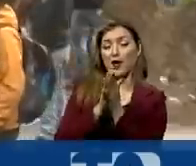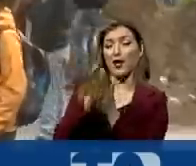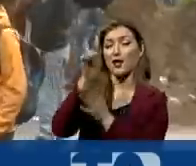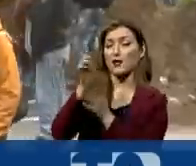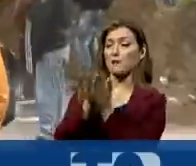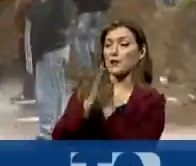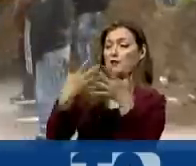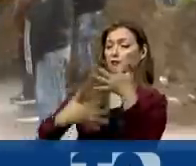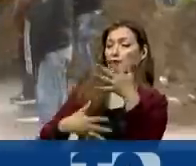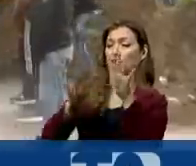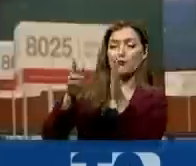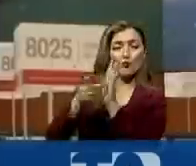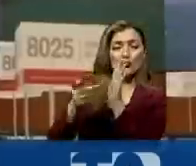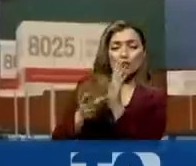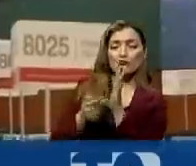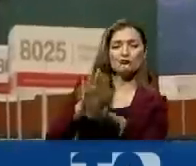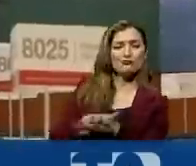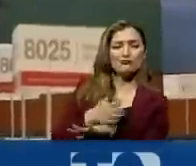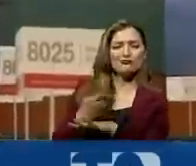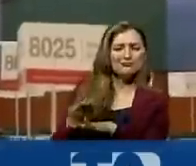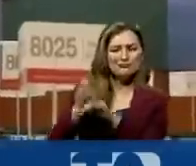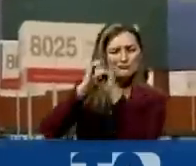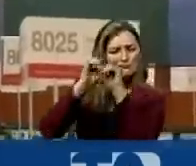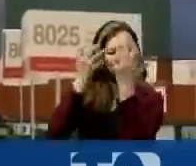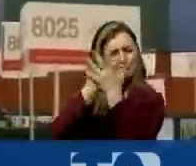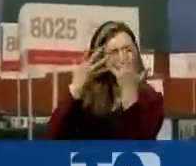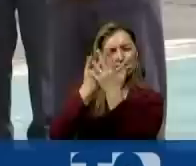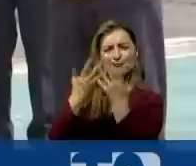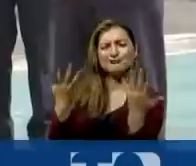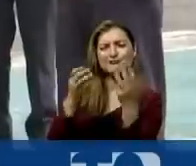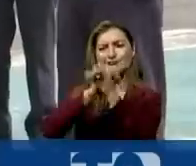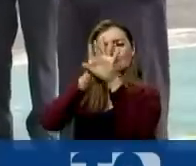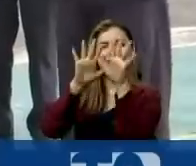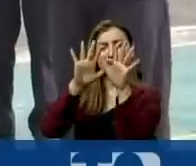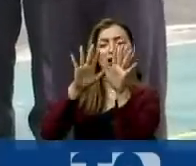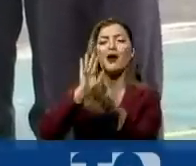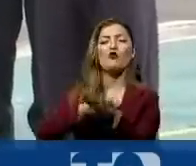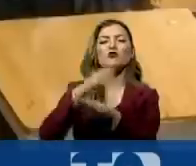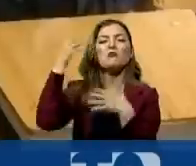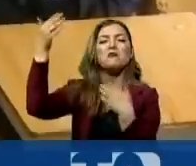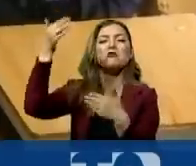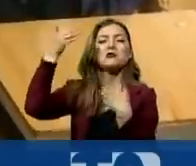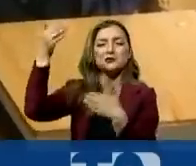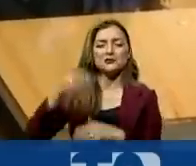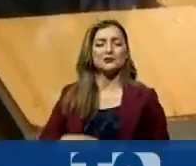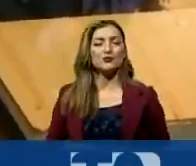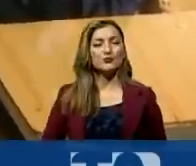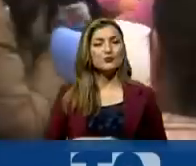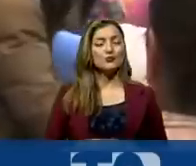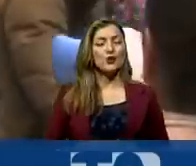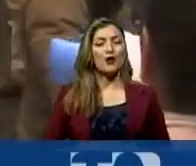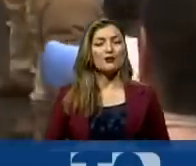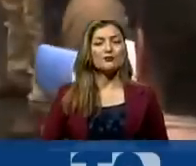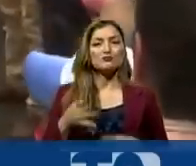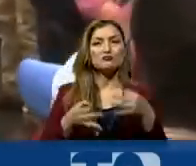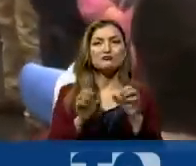se trata de motivaciones políticas más que reivindicaciones justas y legítimas de ciertos grupos